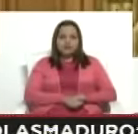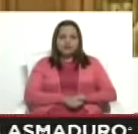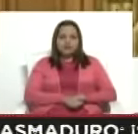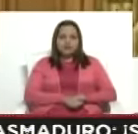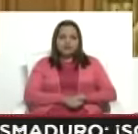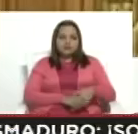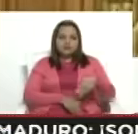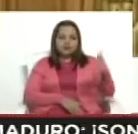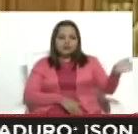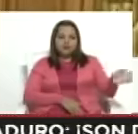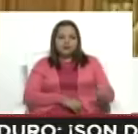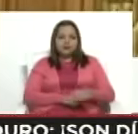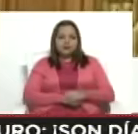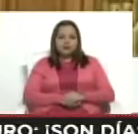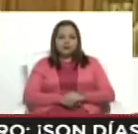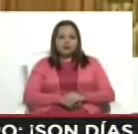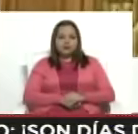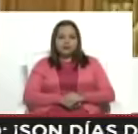¿De qué están hechos?